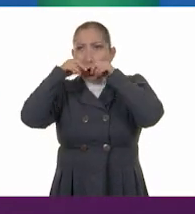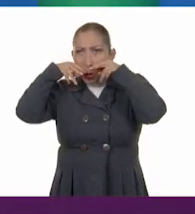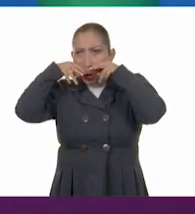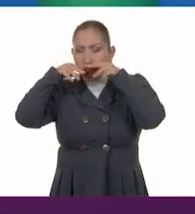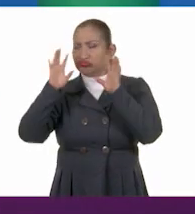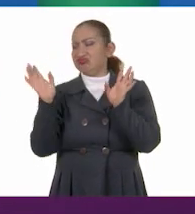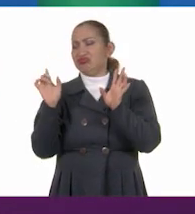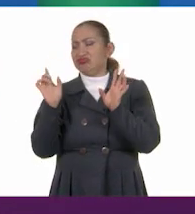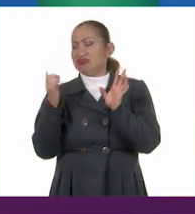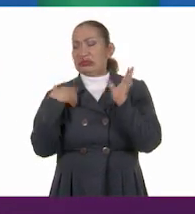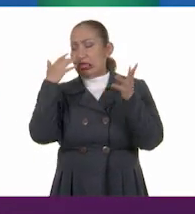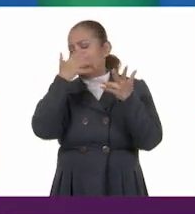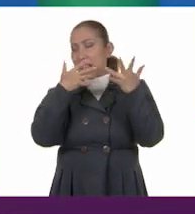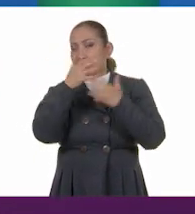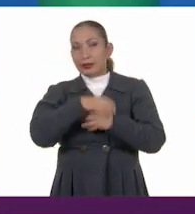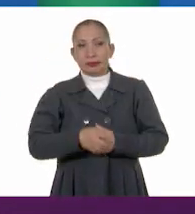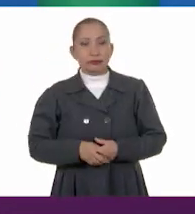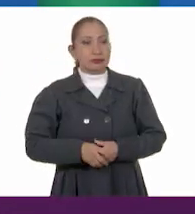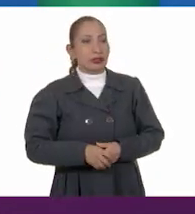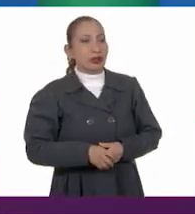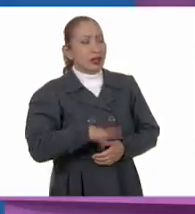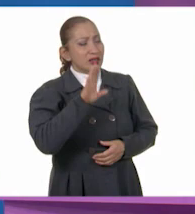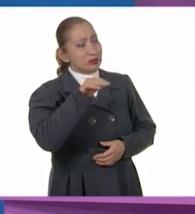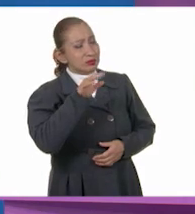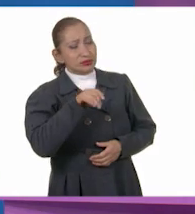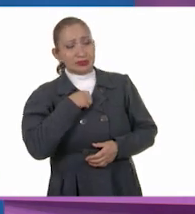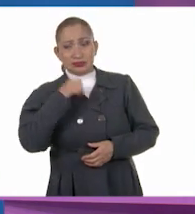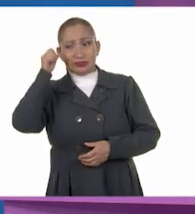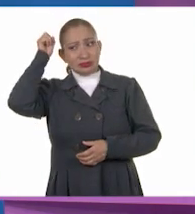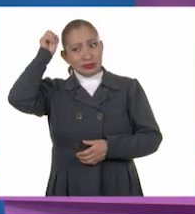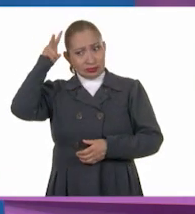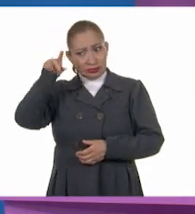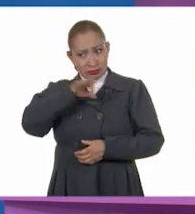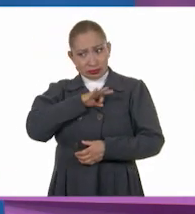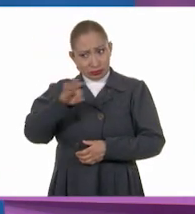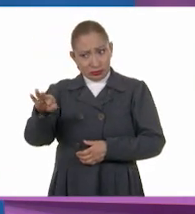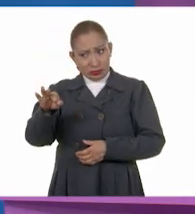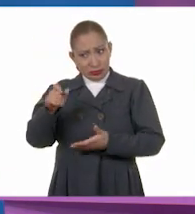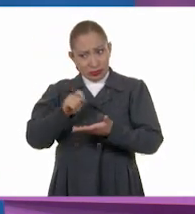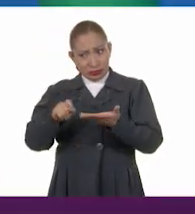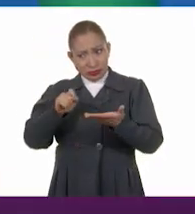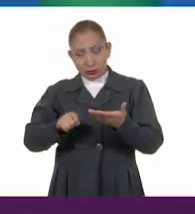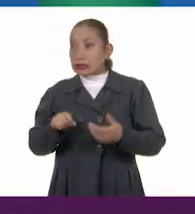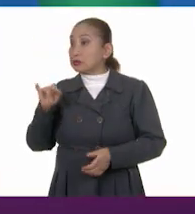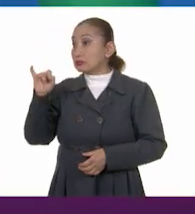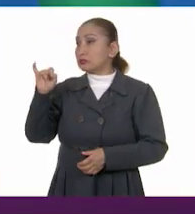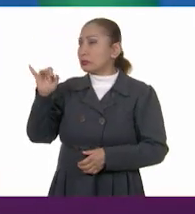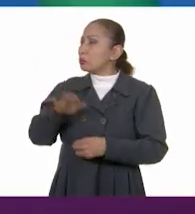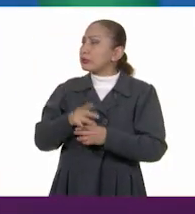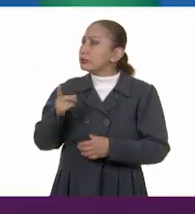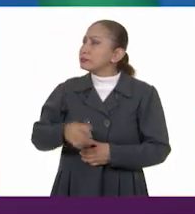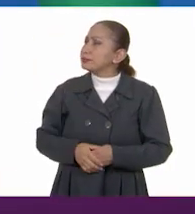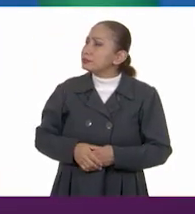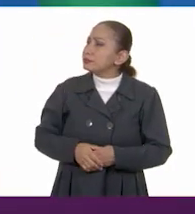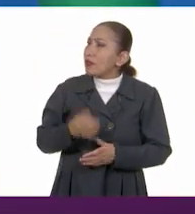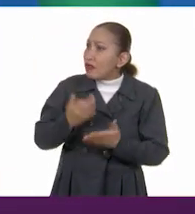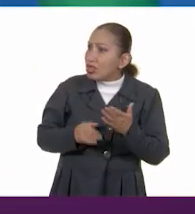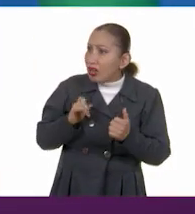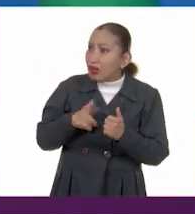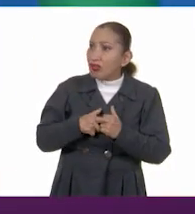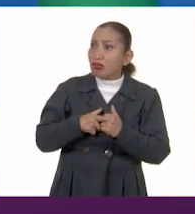No, no, no. ¿Cómo? Oye, Raulito, todo eso lo pondrías. ¿Sí? ¿Por qué? ¿Me faltó